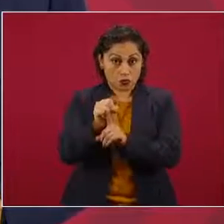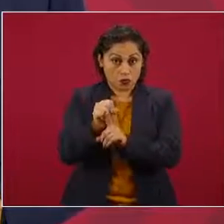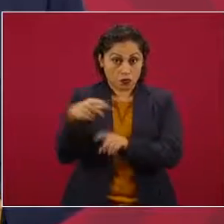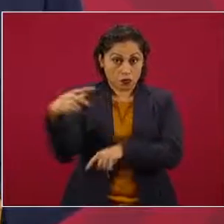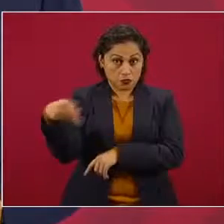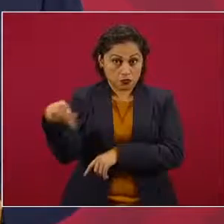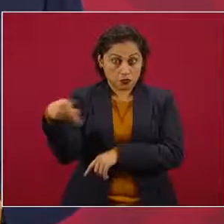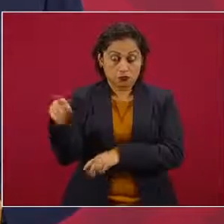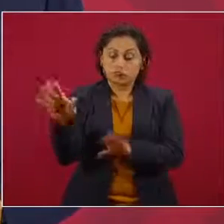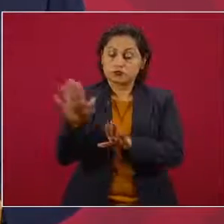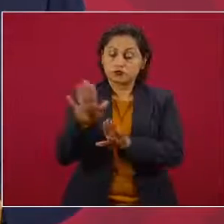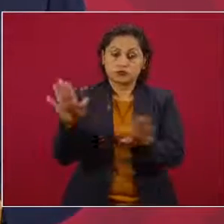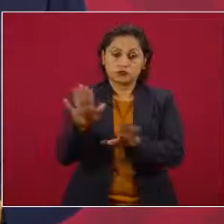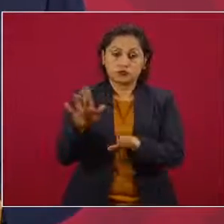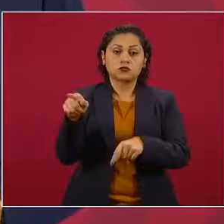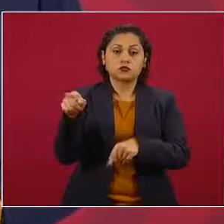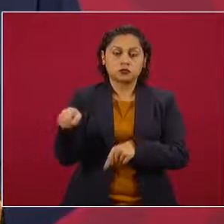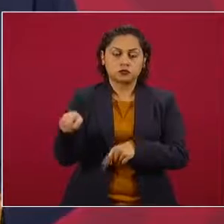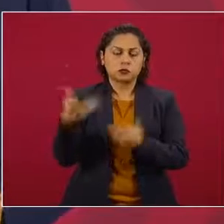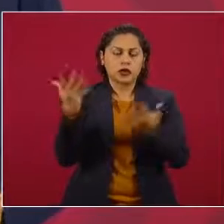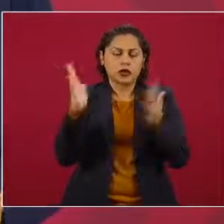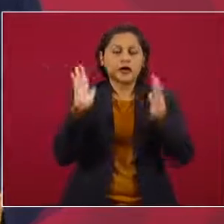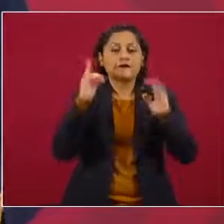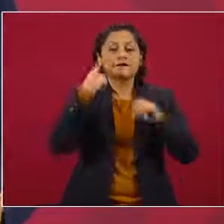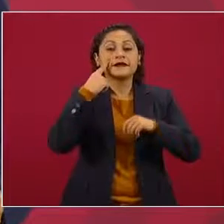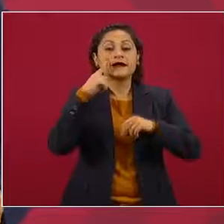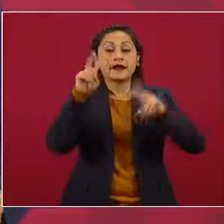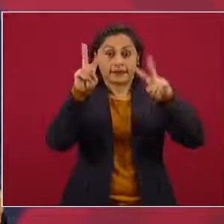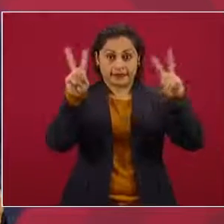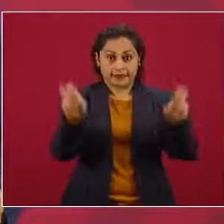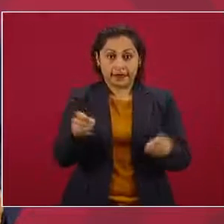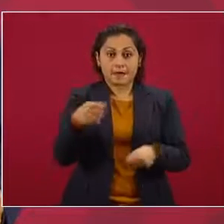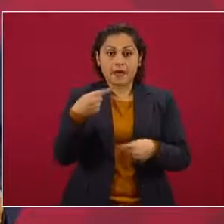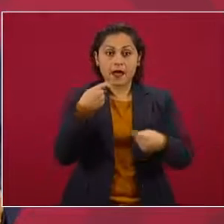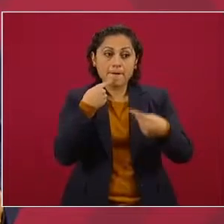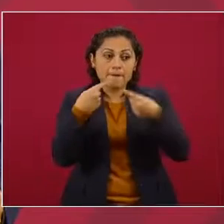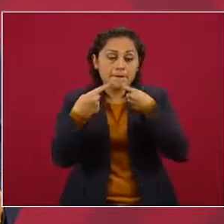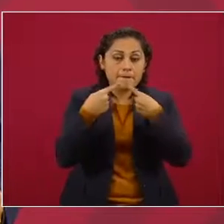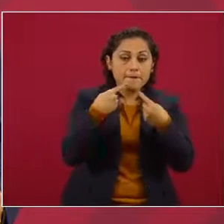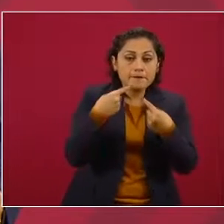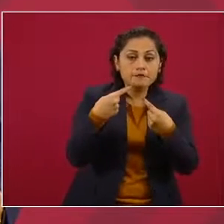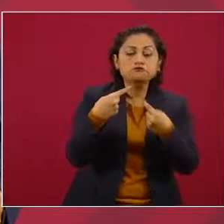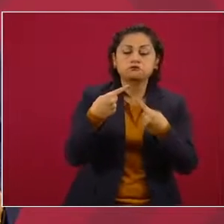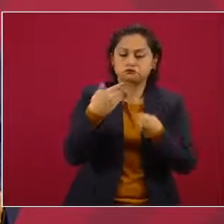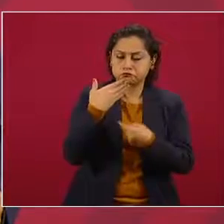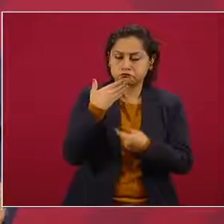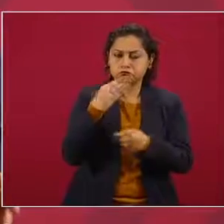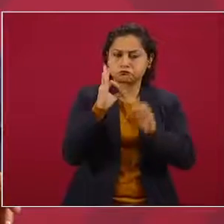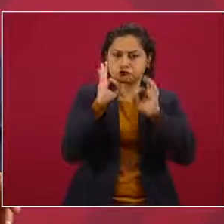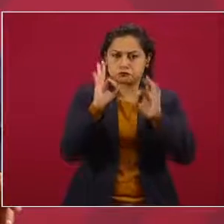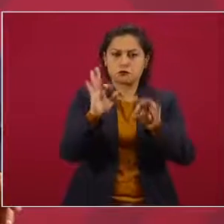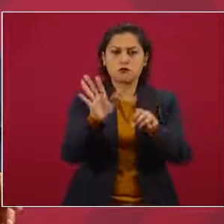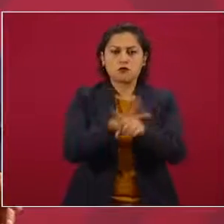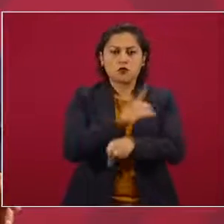hasta es bueno para el debate, ¿no? Porque al final de cuentas la verdad se abre